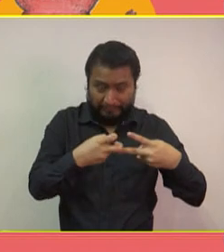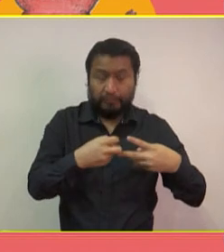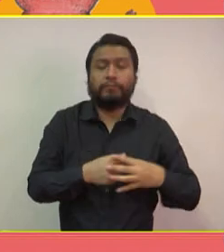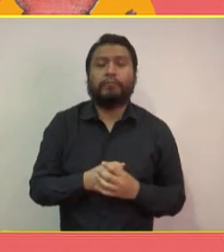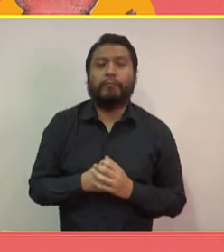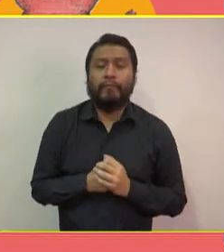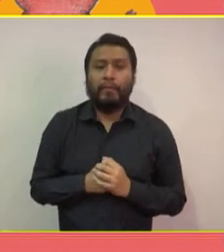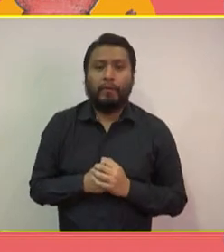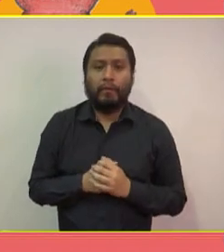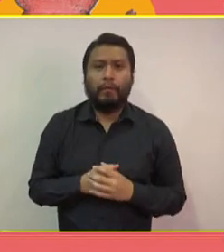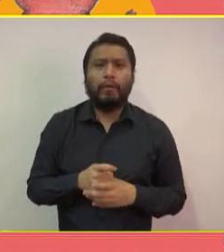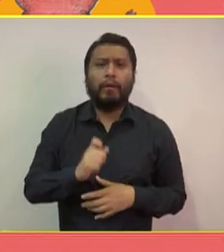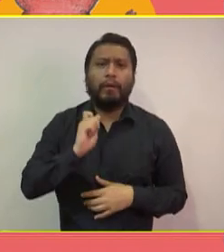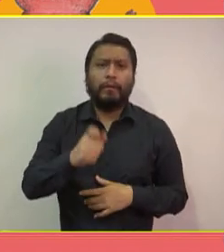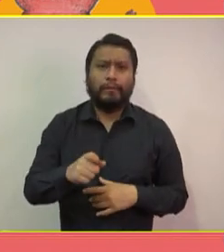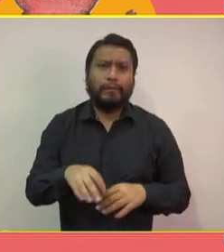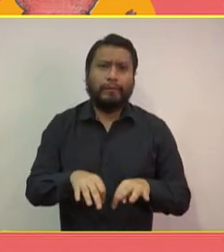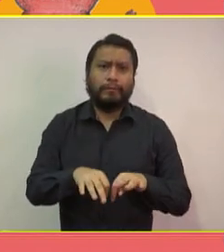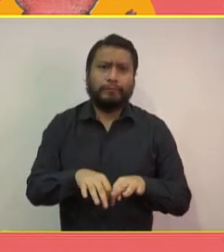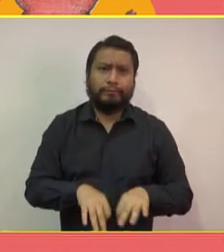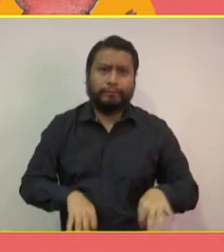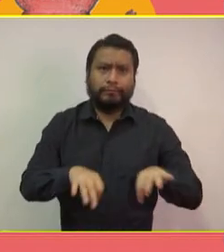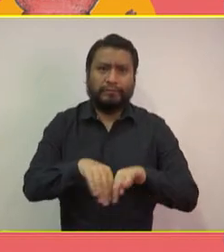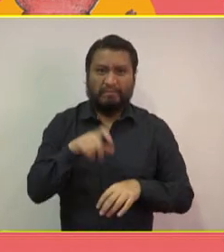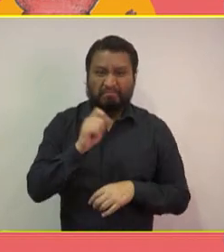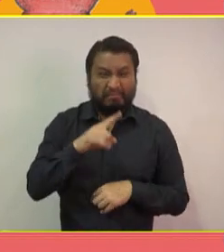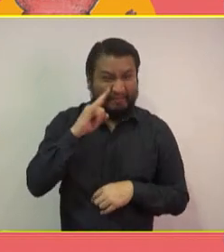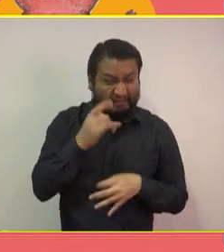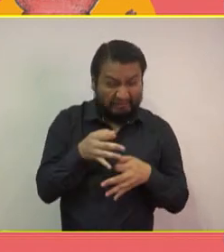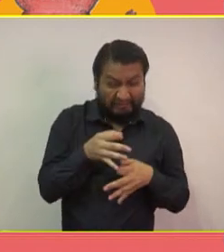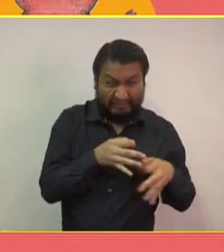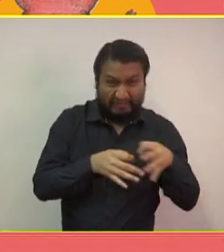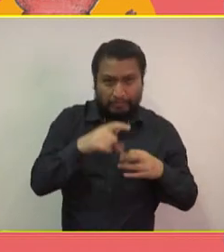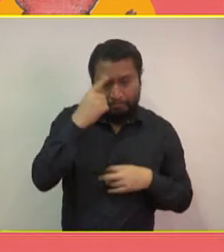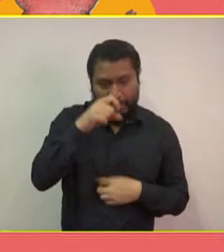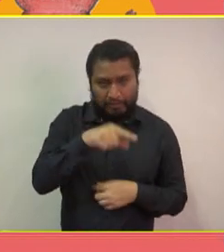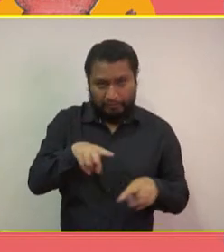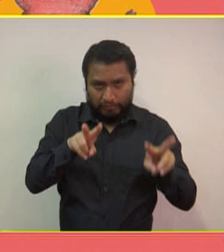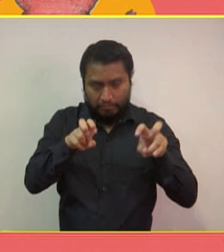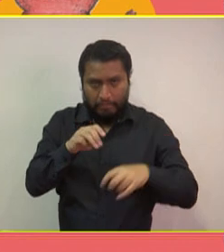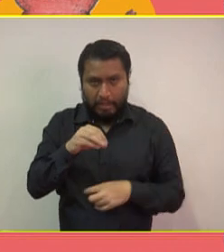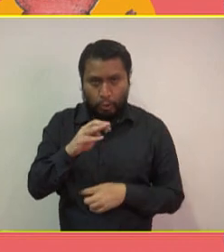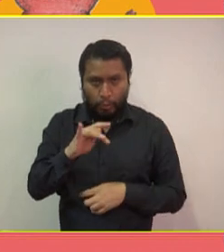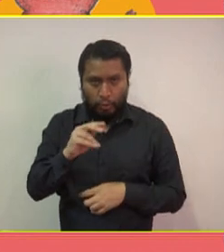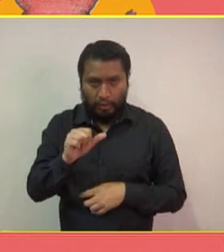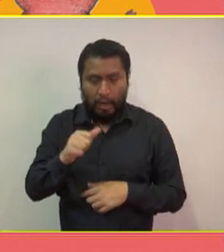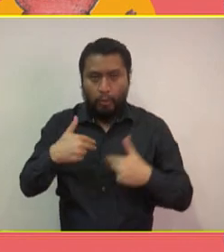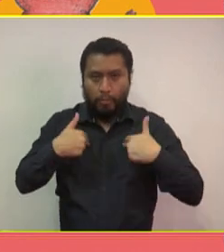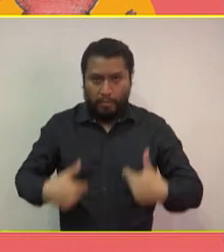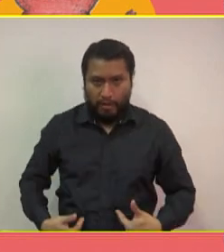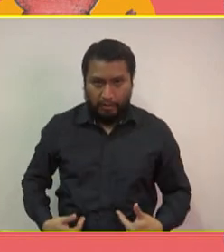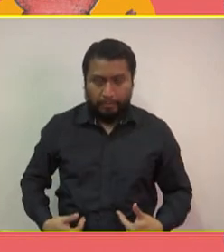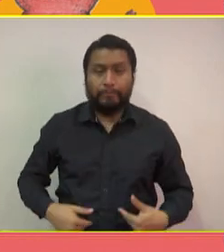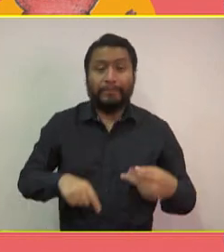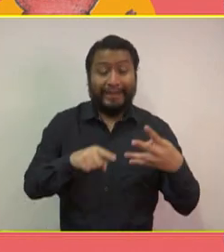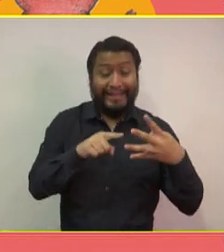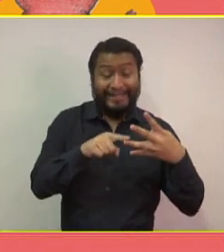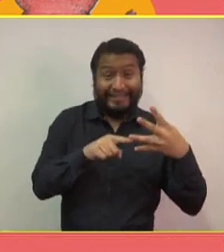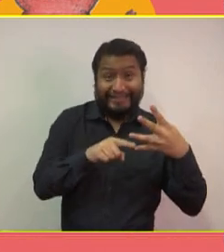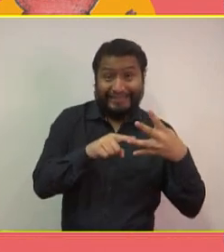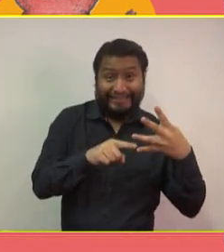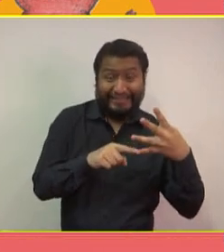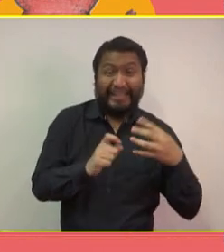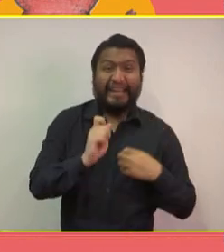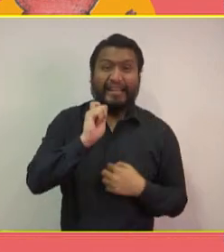representan parte fundamental de los microorganismos de la microbiota humana. Por otro lado, la bifidobacteria y pasteurizae